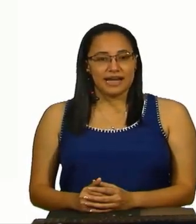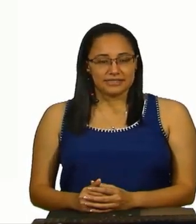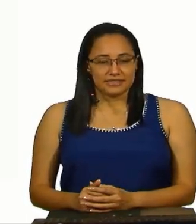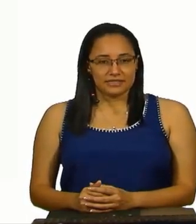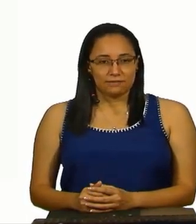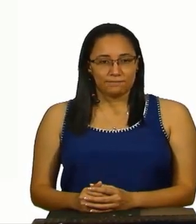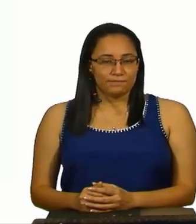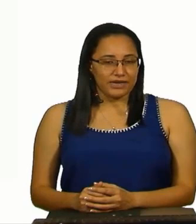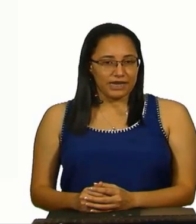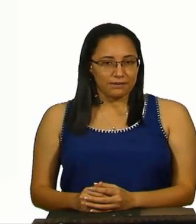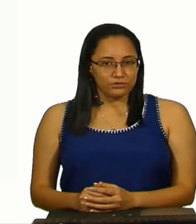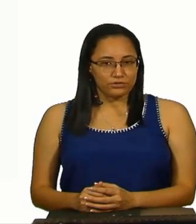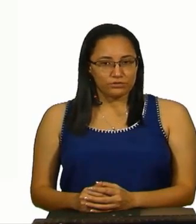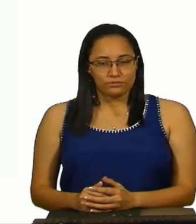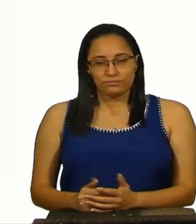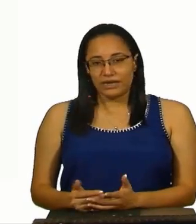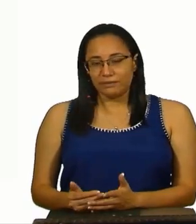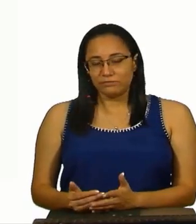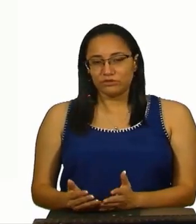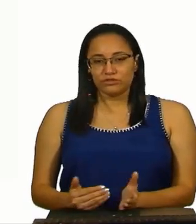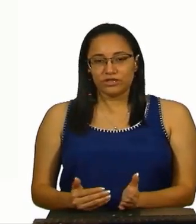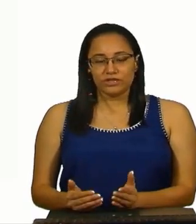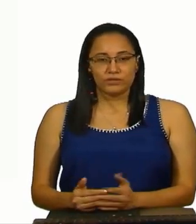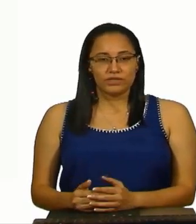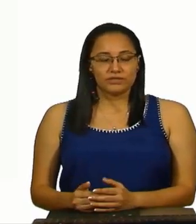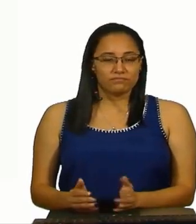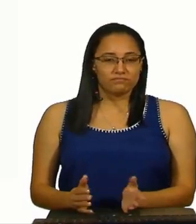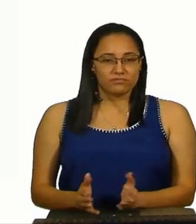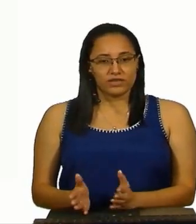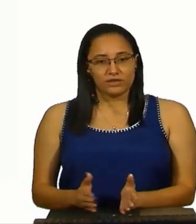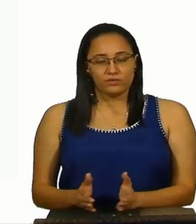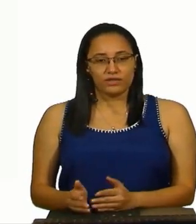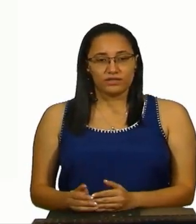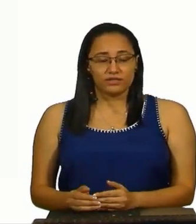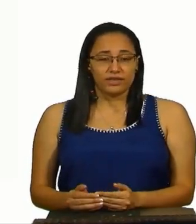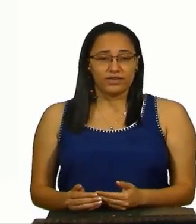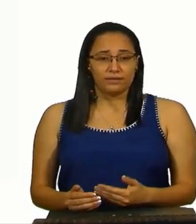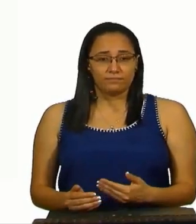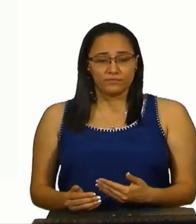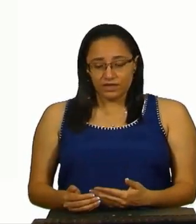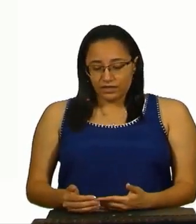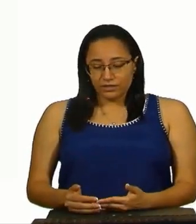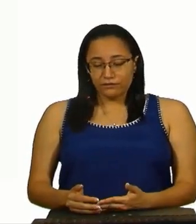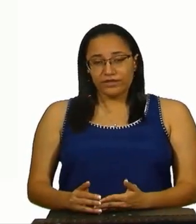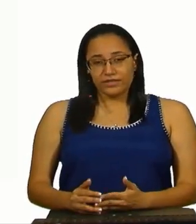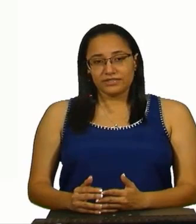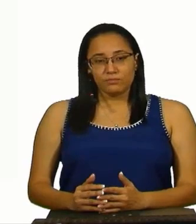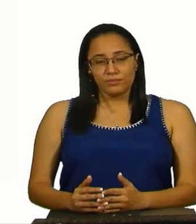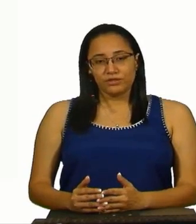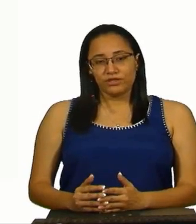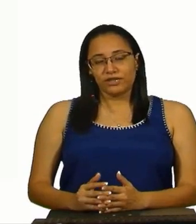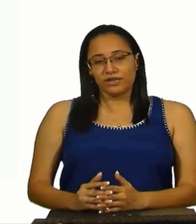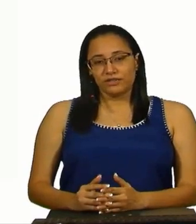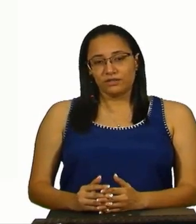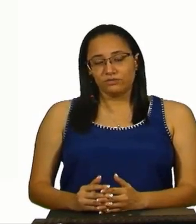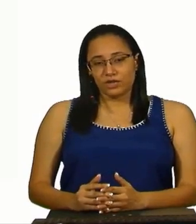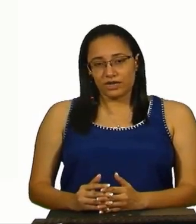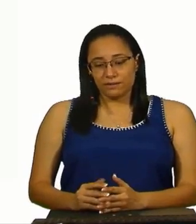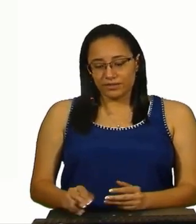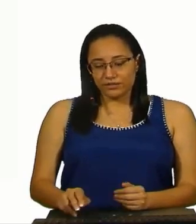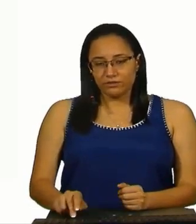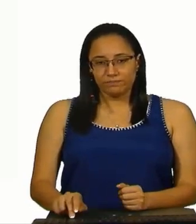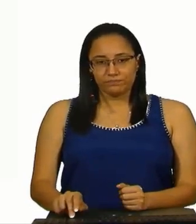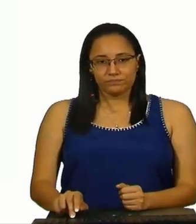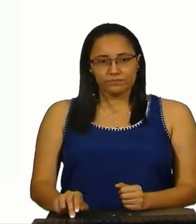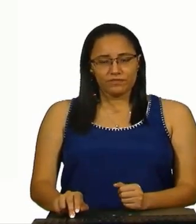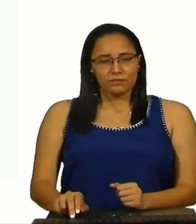let's dance, bailamos, bailemos. Ustedes pueden tener una diferencia al momento de que la traduzcan